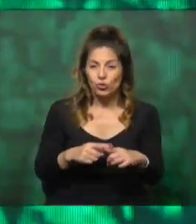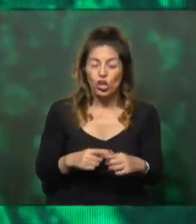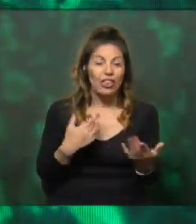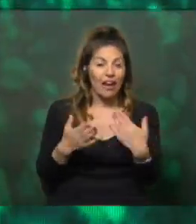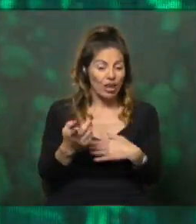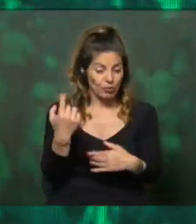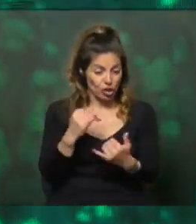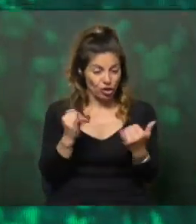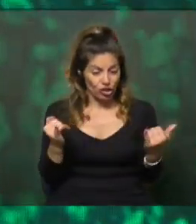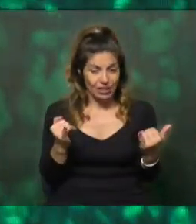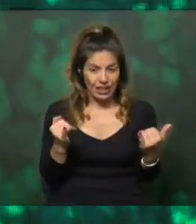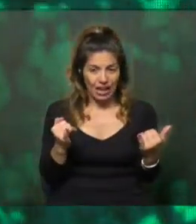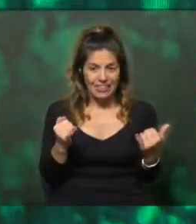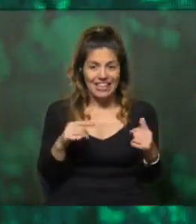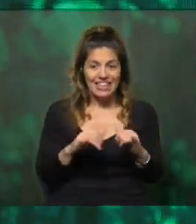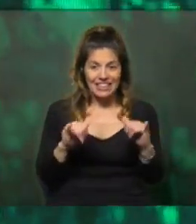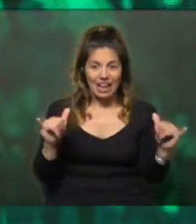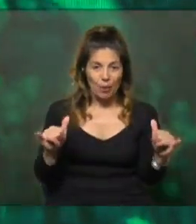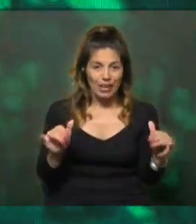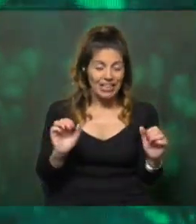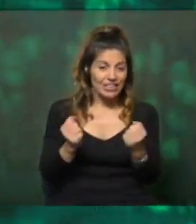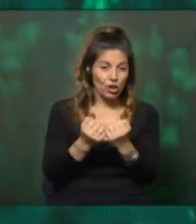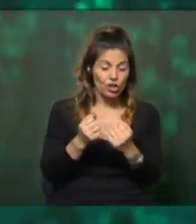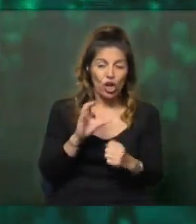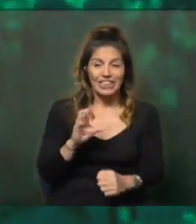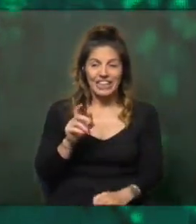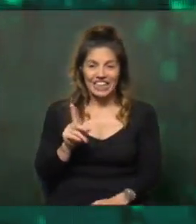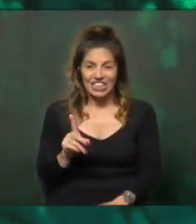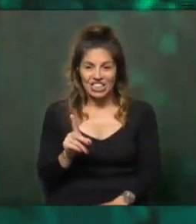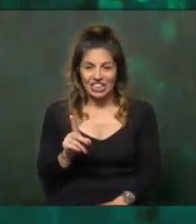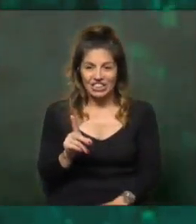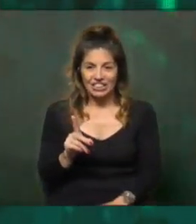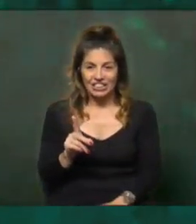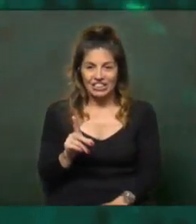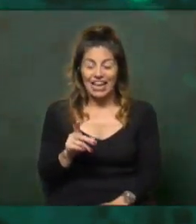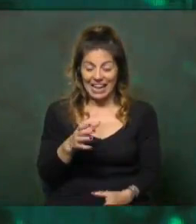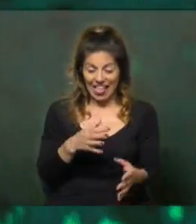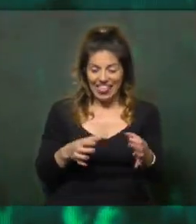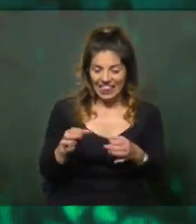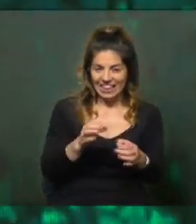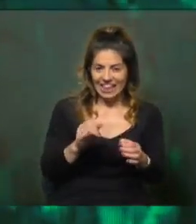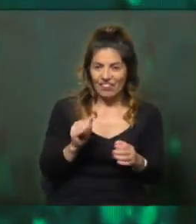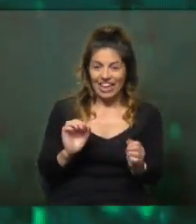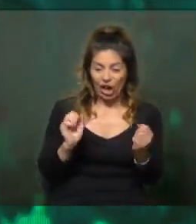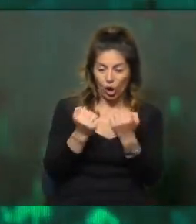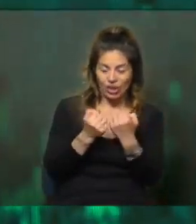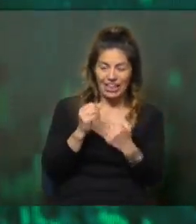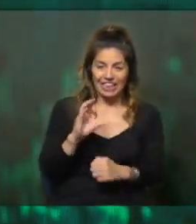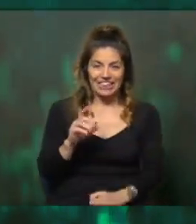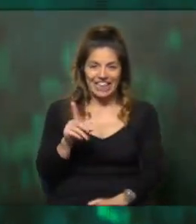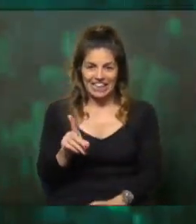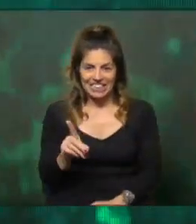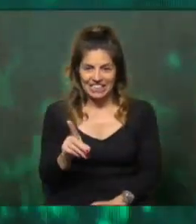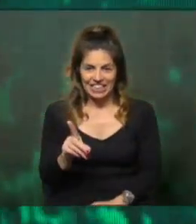a TR vez que de alguna manera en esta campaña se escondió a Cristina era parte de la de la estrategia había que esconder a Cristina por ese